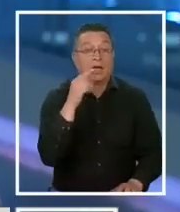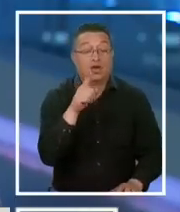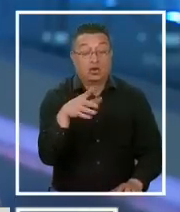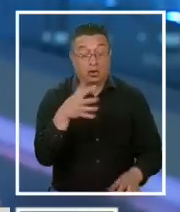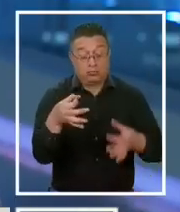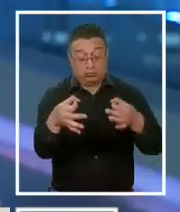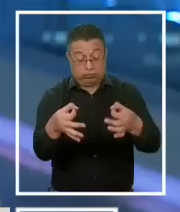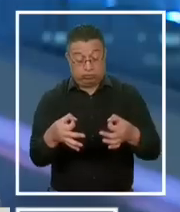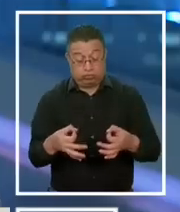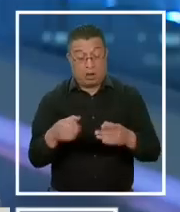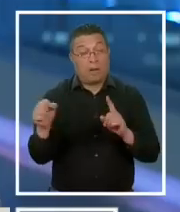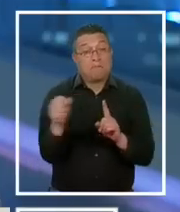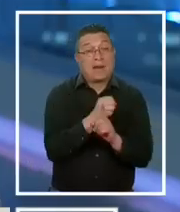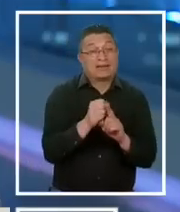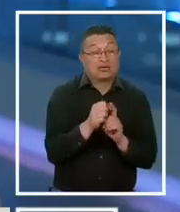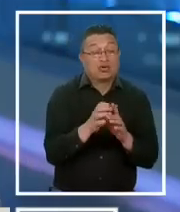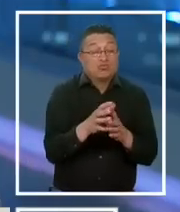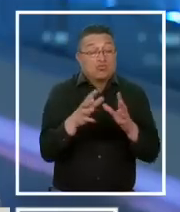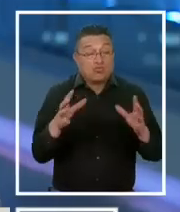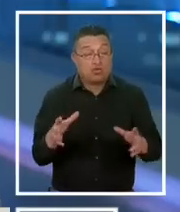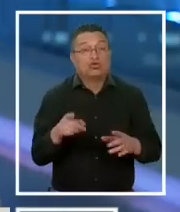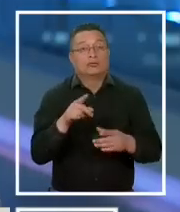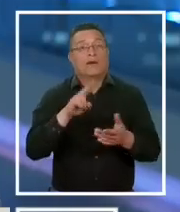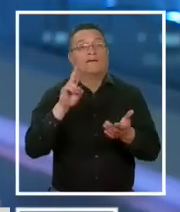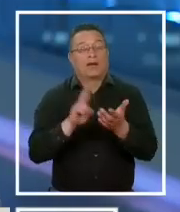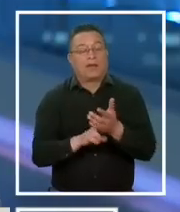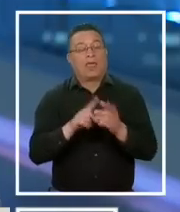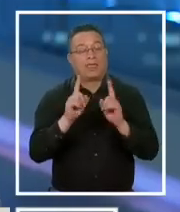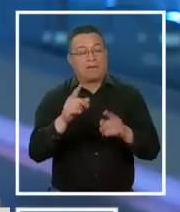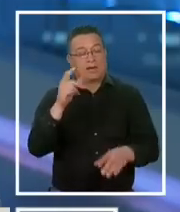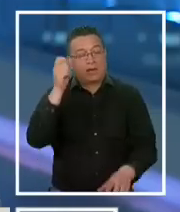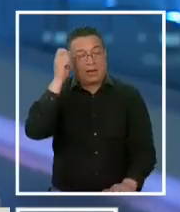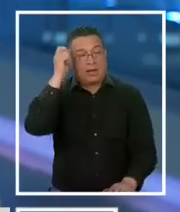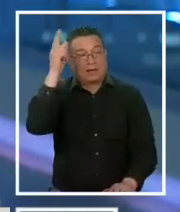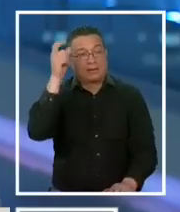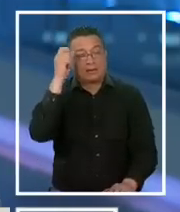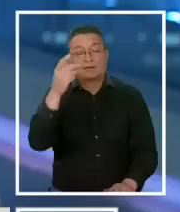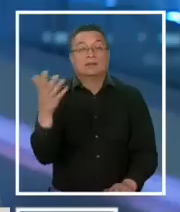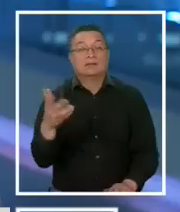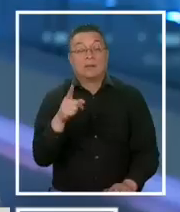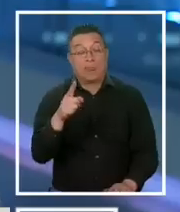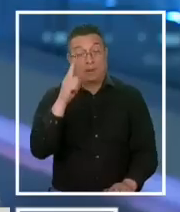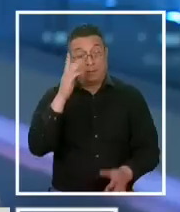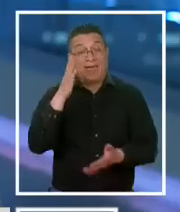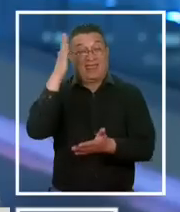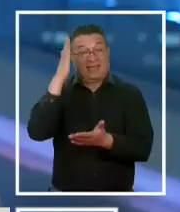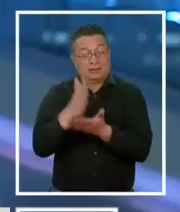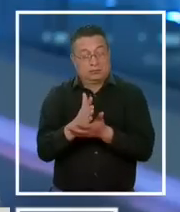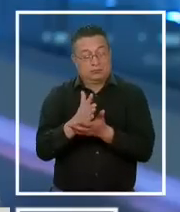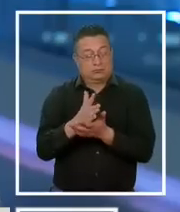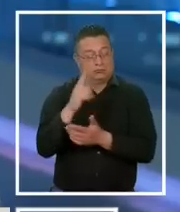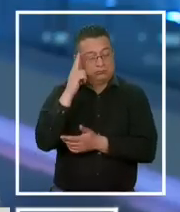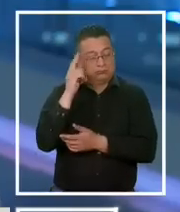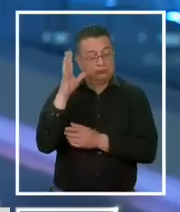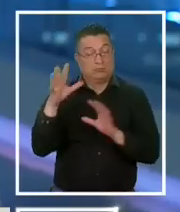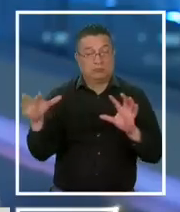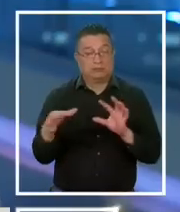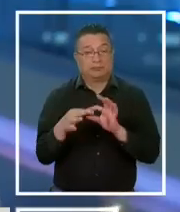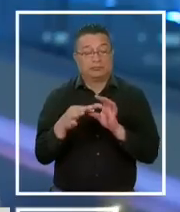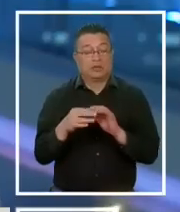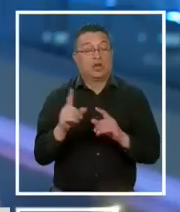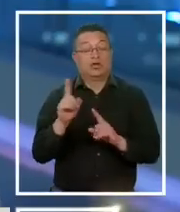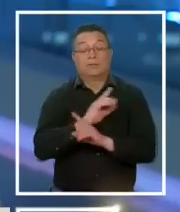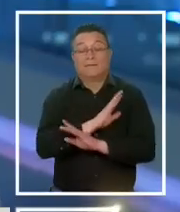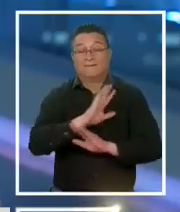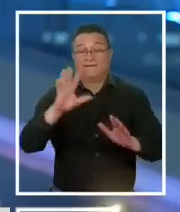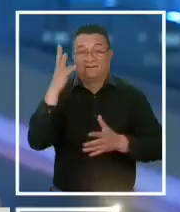tienes esos porcentajes de maltrato Lo cierto es que acá hay que entender que cuando tú tomas una definición relacionada con dejar